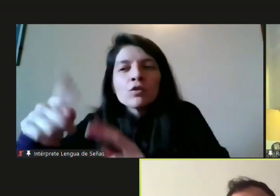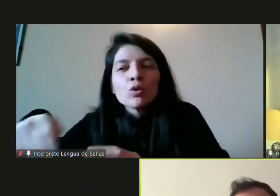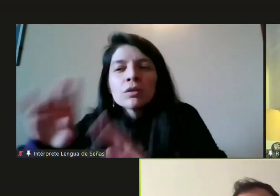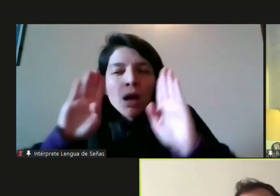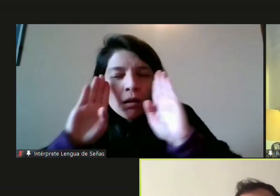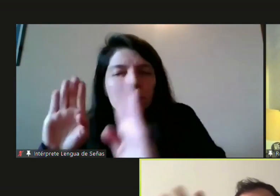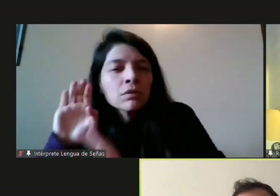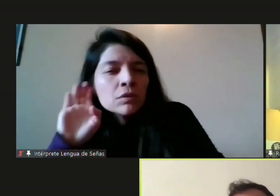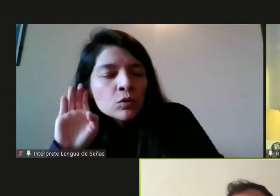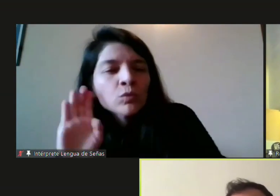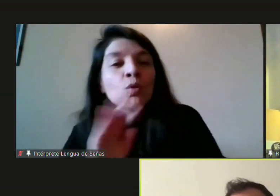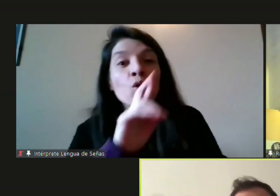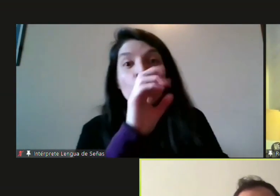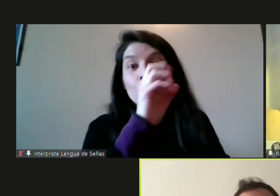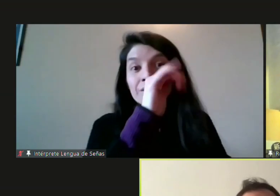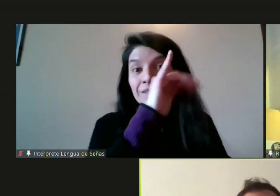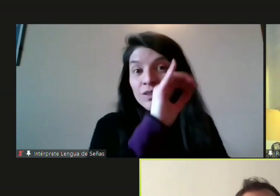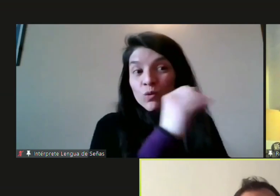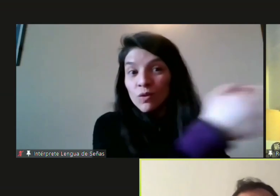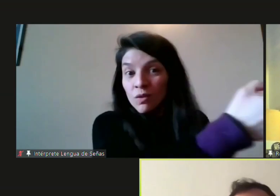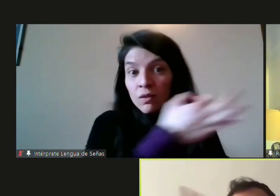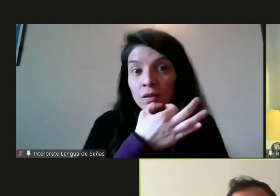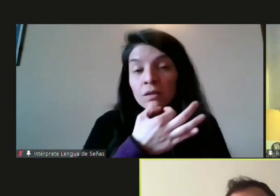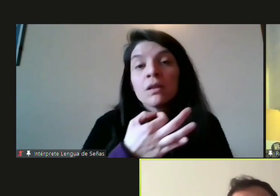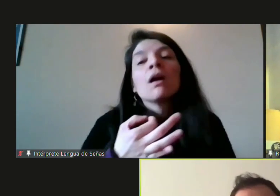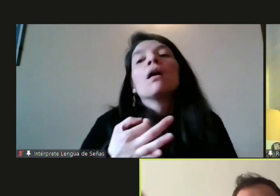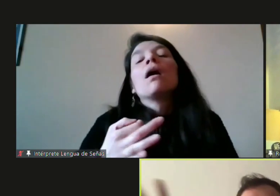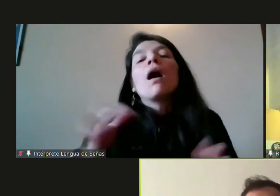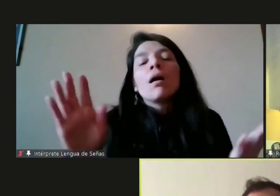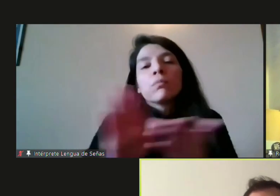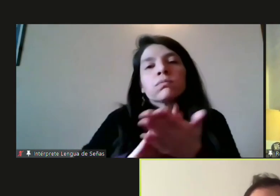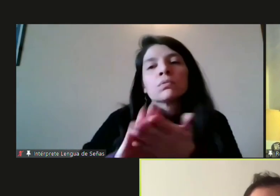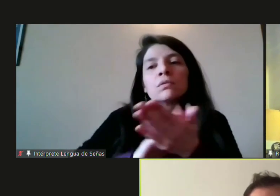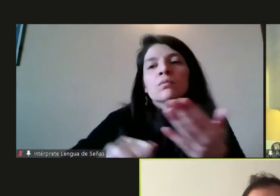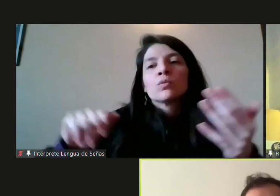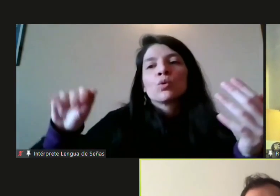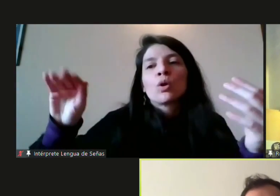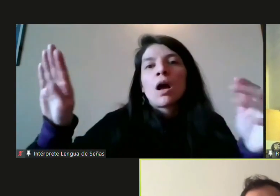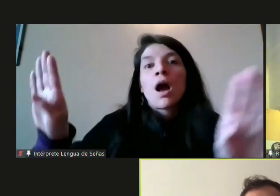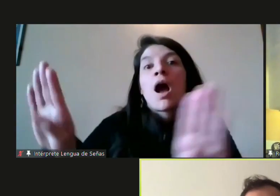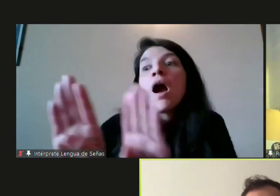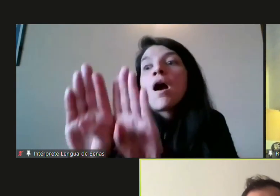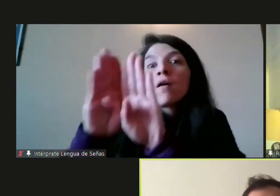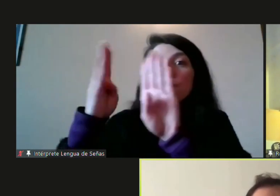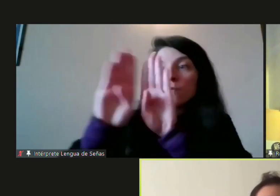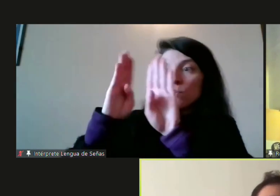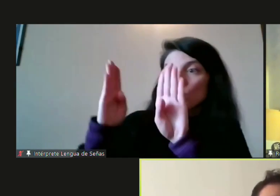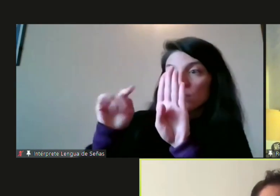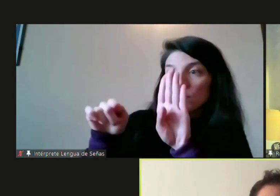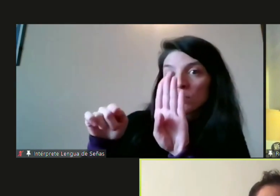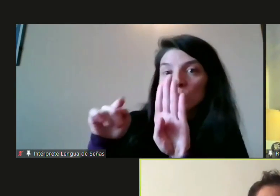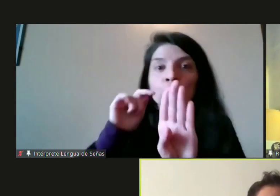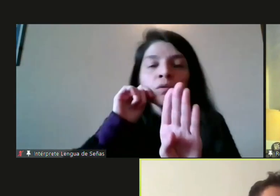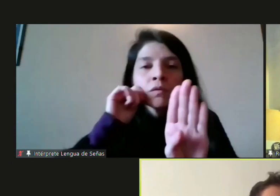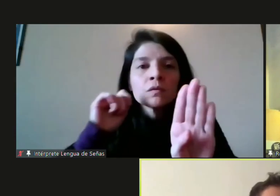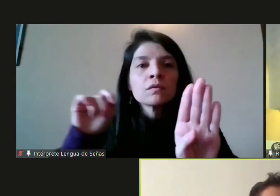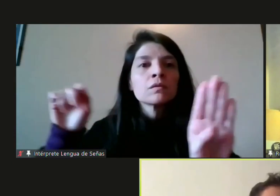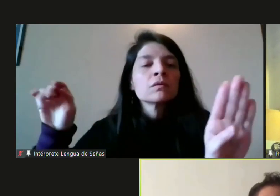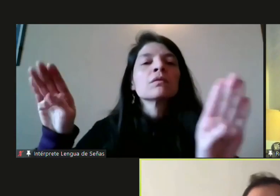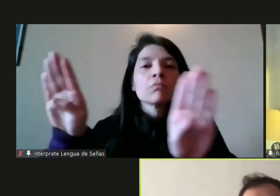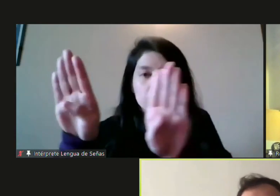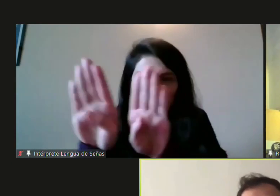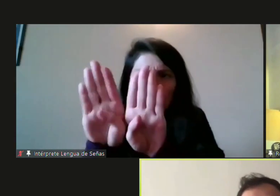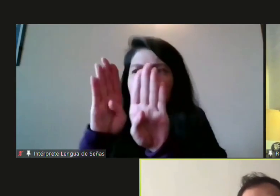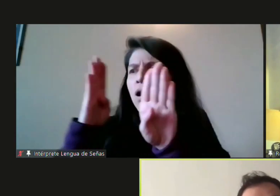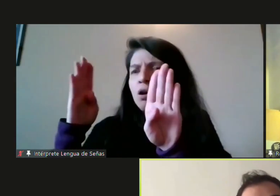del si abrimos la puerta para esto, va a entrar la ola completa, porque creo esencial que lo tomemos en consideración